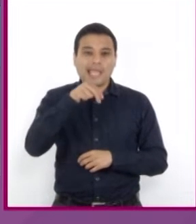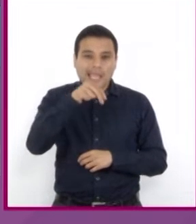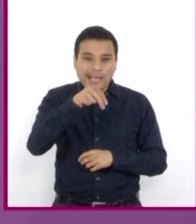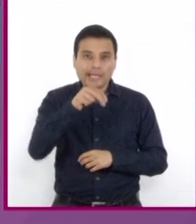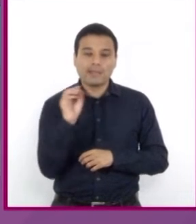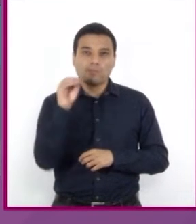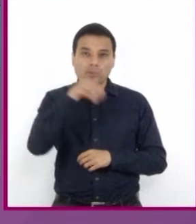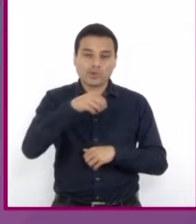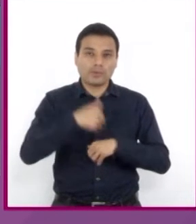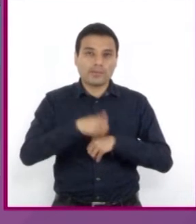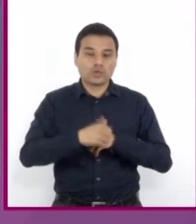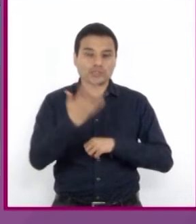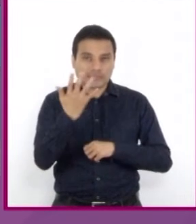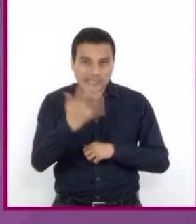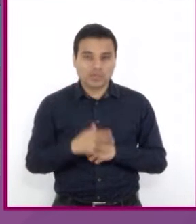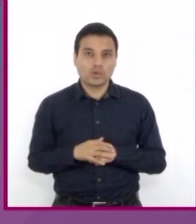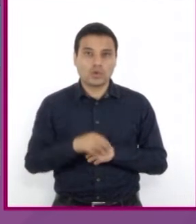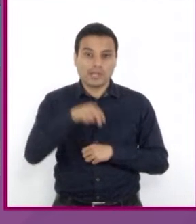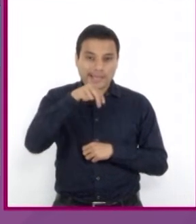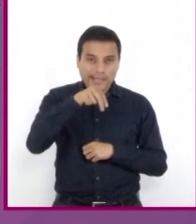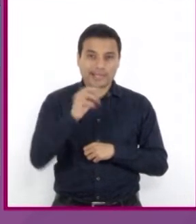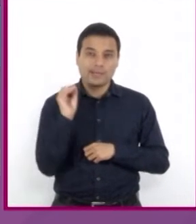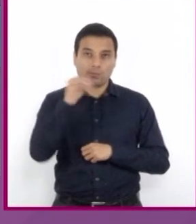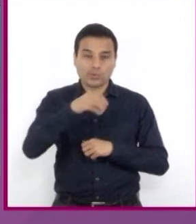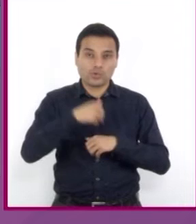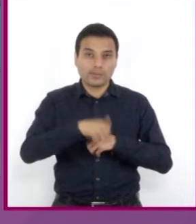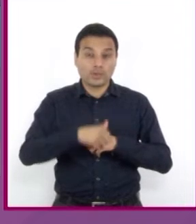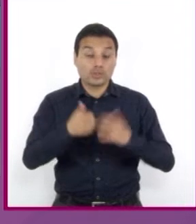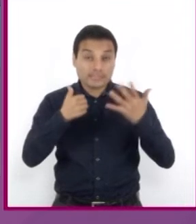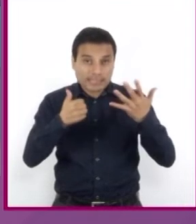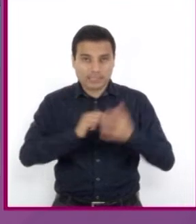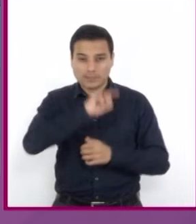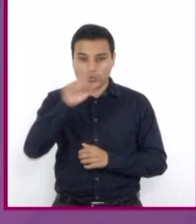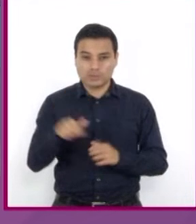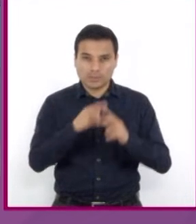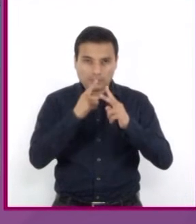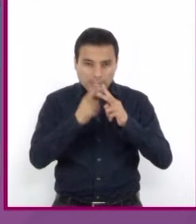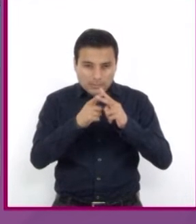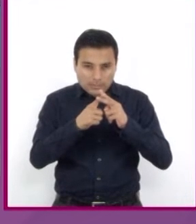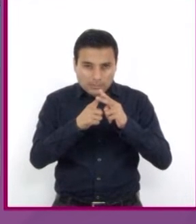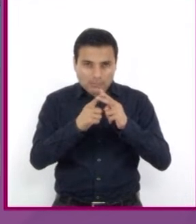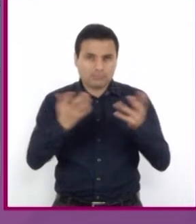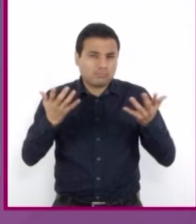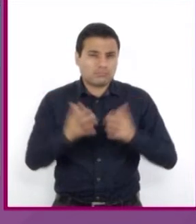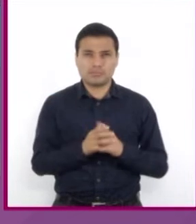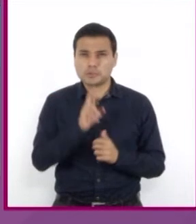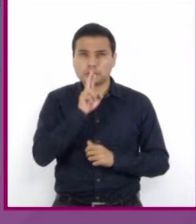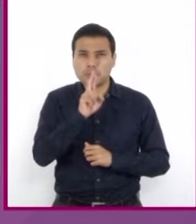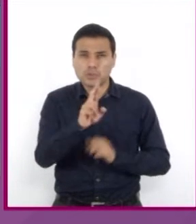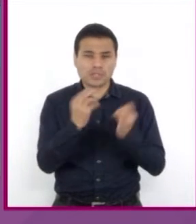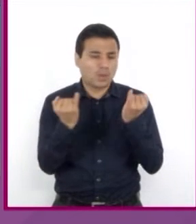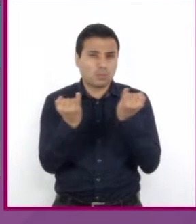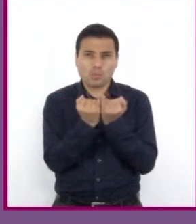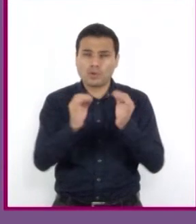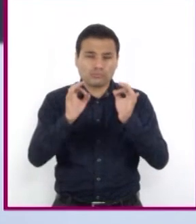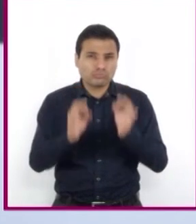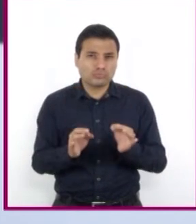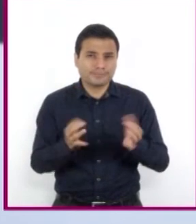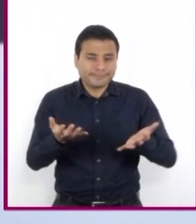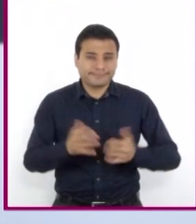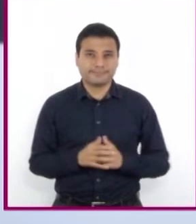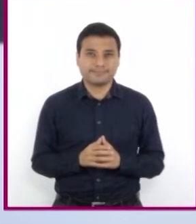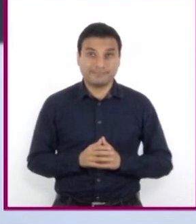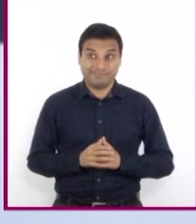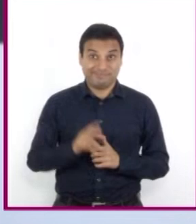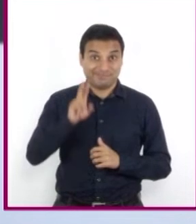6. Al realizar las operaciones, en ambas expresiones algebraicas arrojaron el mismo resultado.